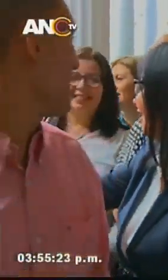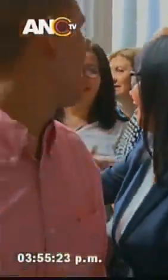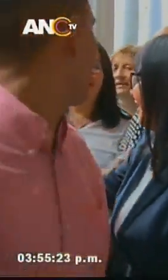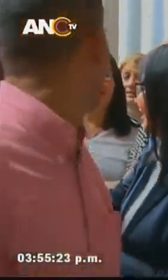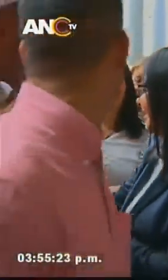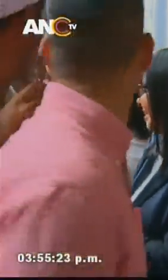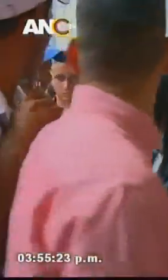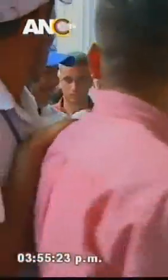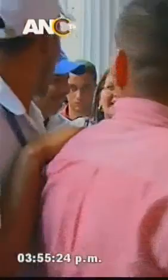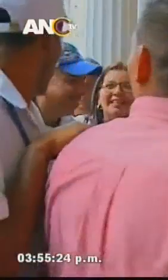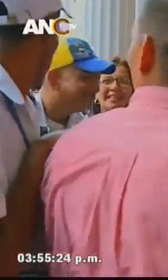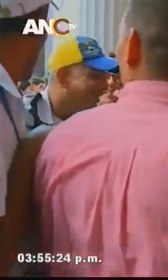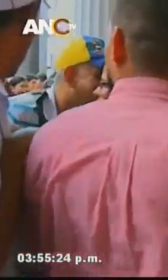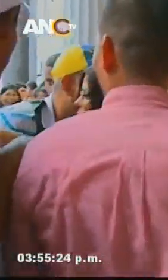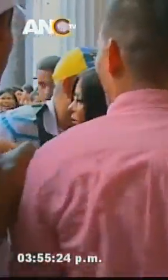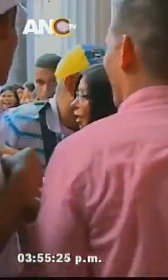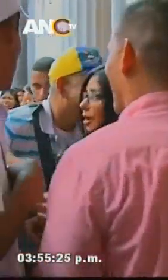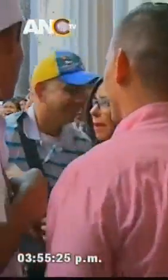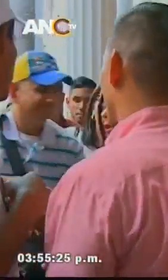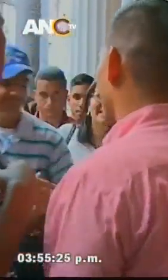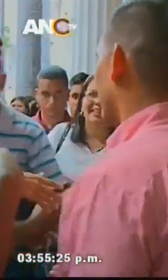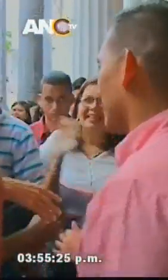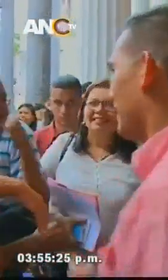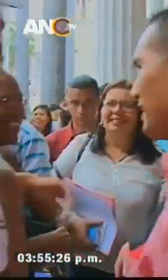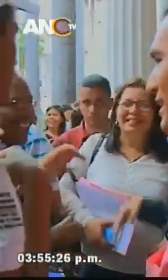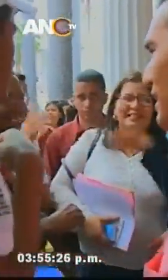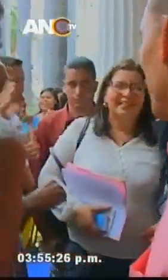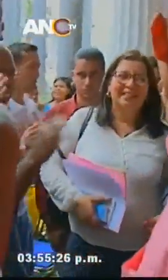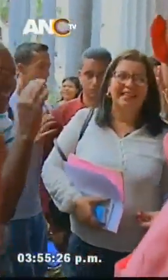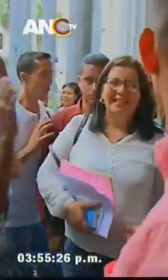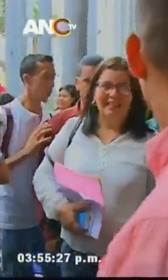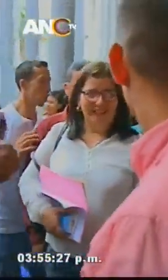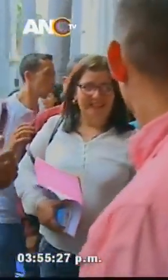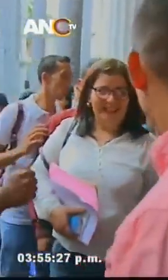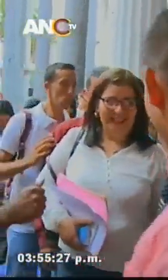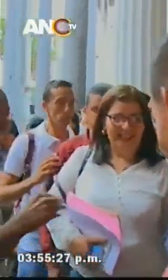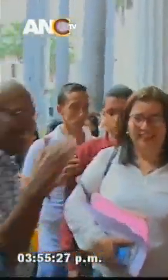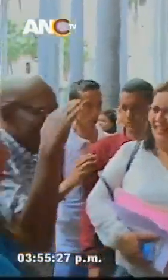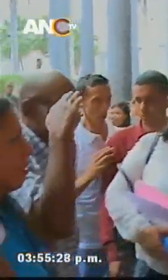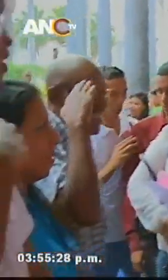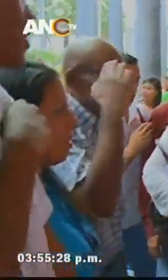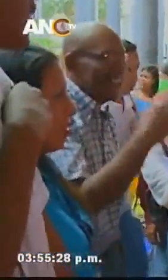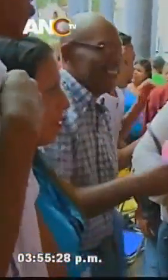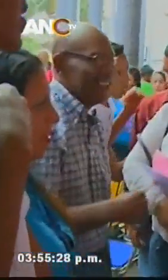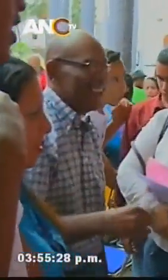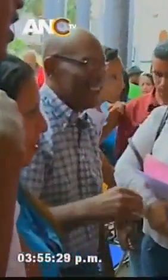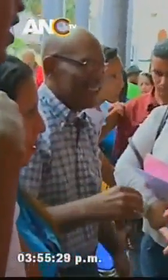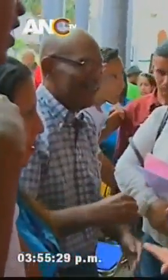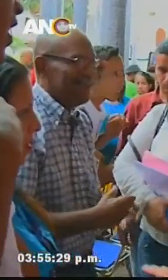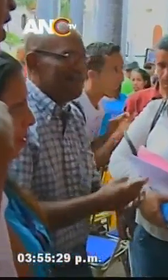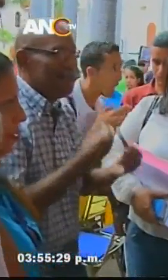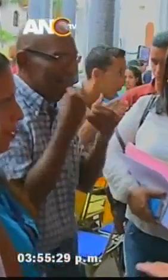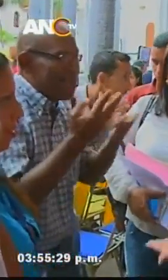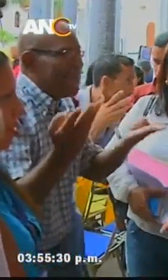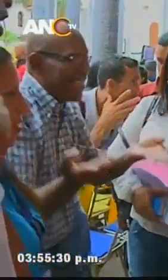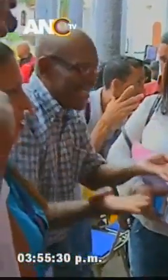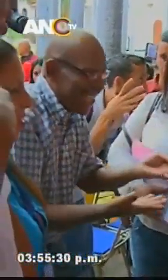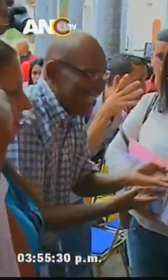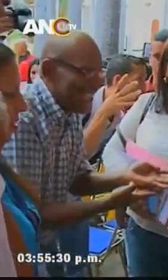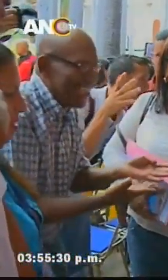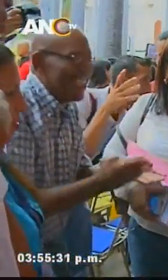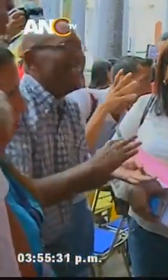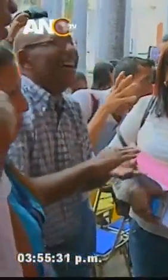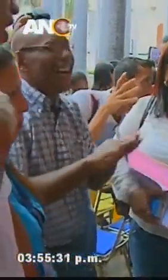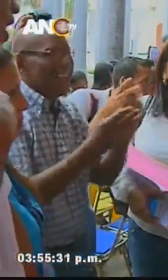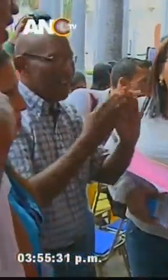Eso permitió incluir a este tipo de personas dentro de la sociedad venezolana, personas que cuentan con los mismos derechos